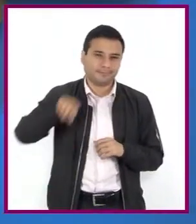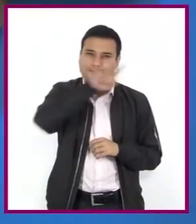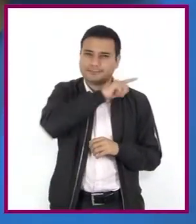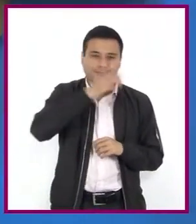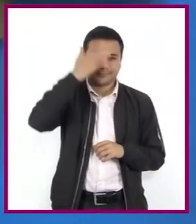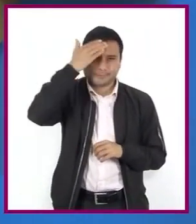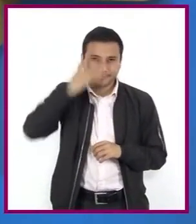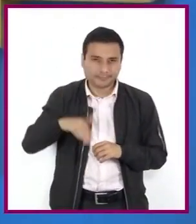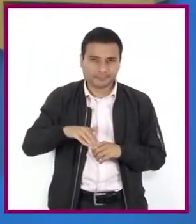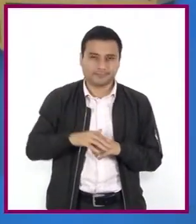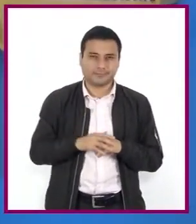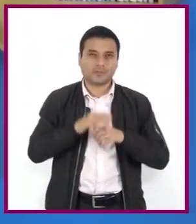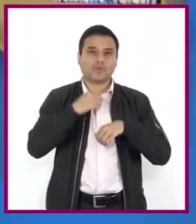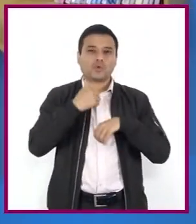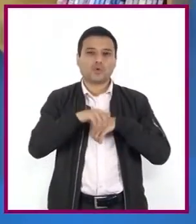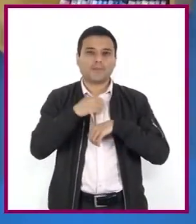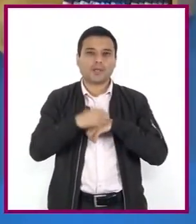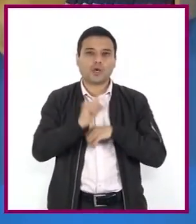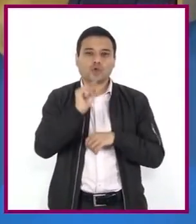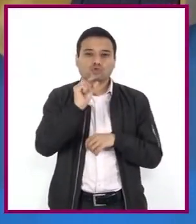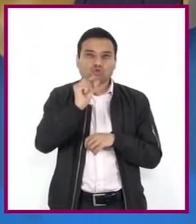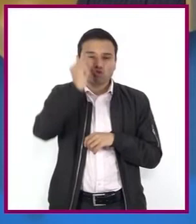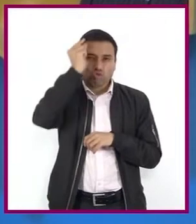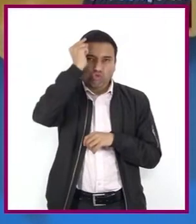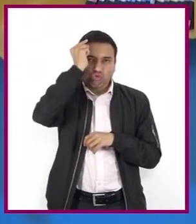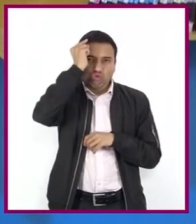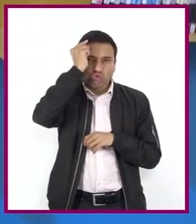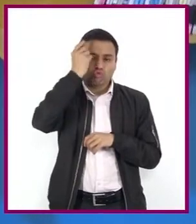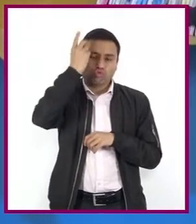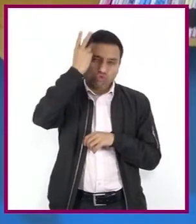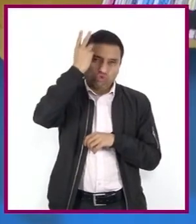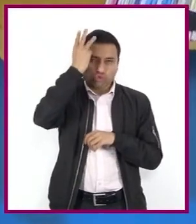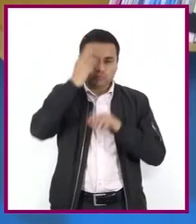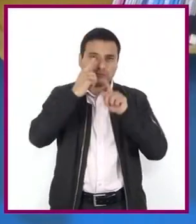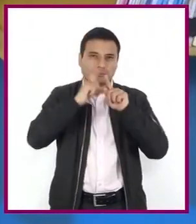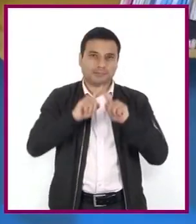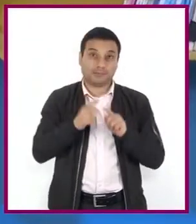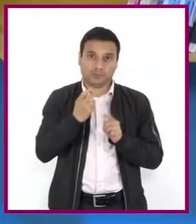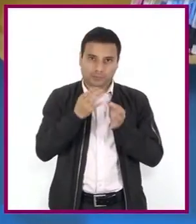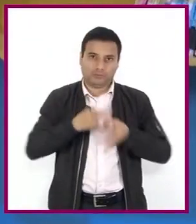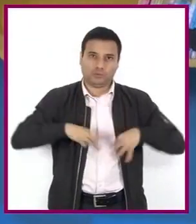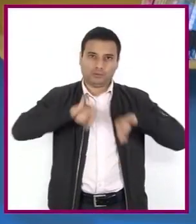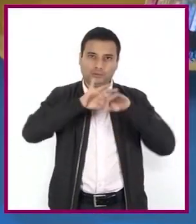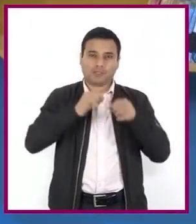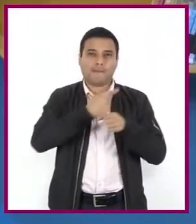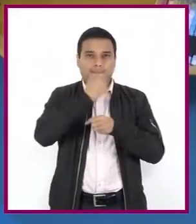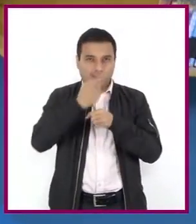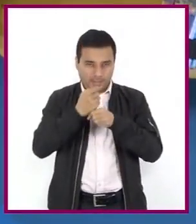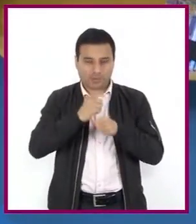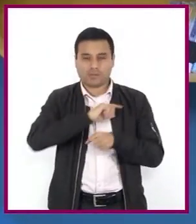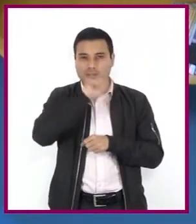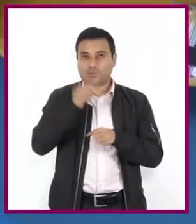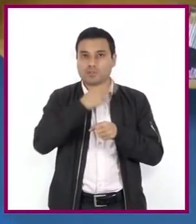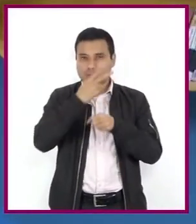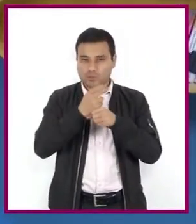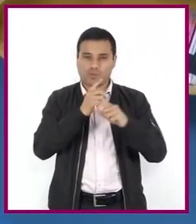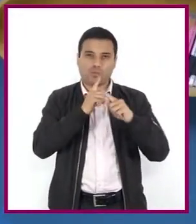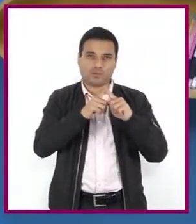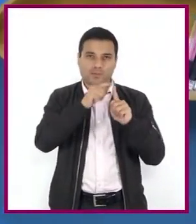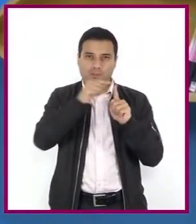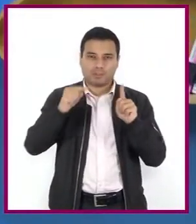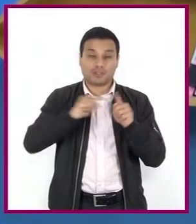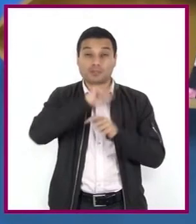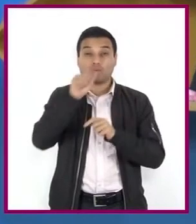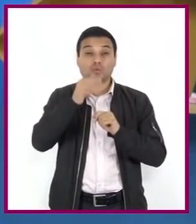las potencias tienen mayor jerarquía, después la multiplicación y la división, y por último